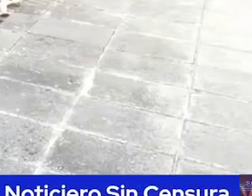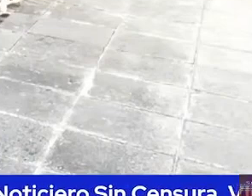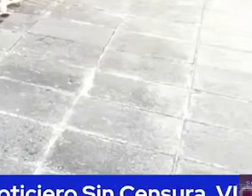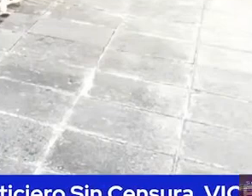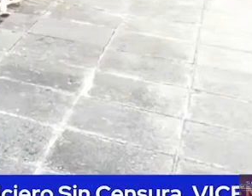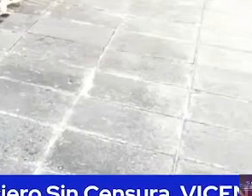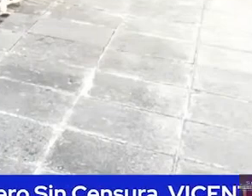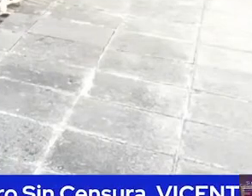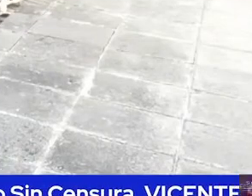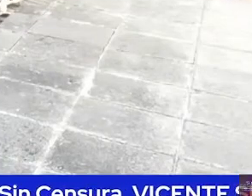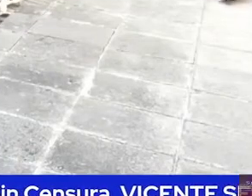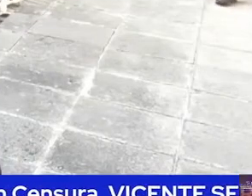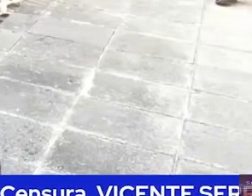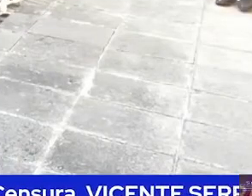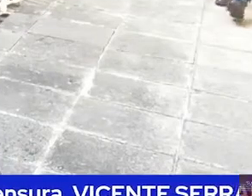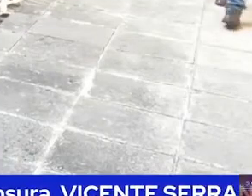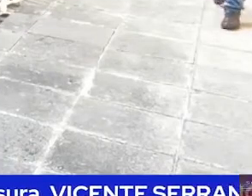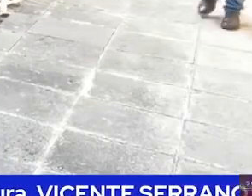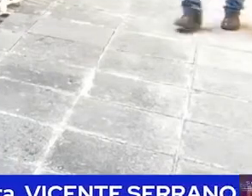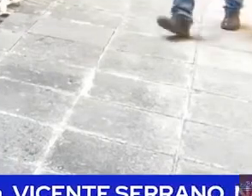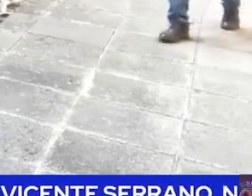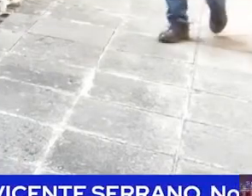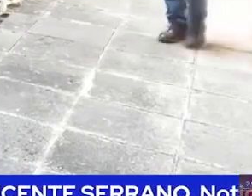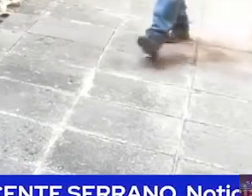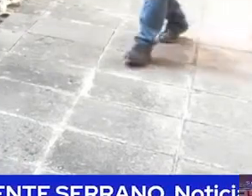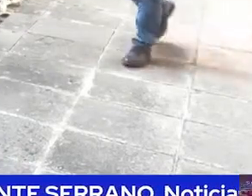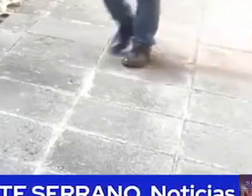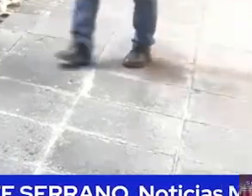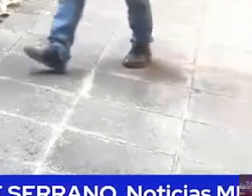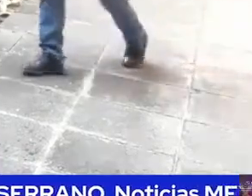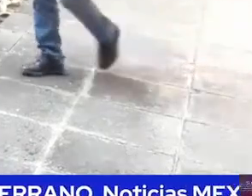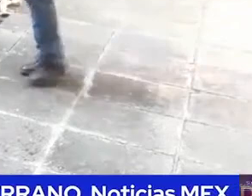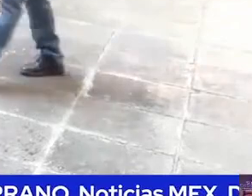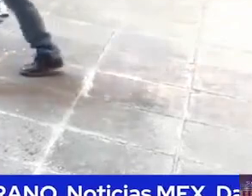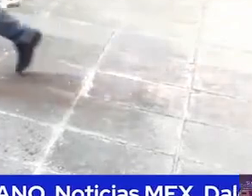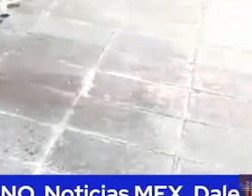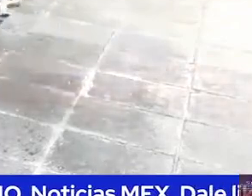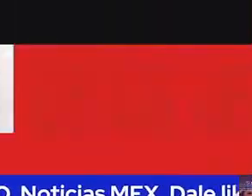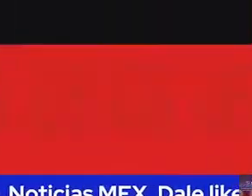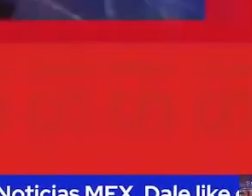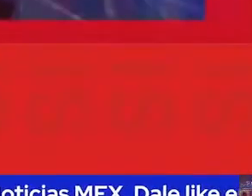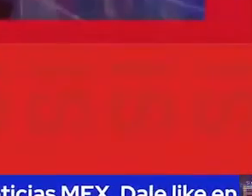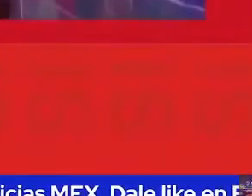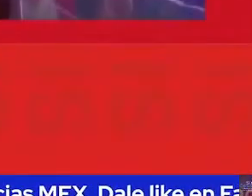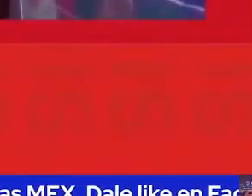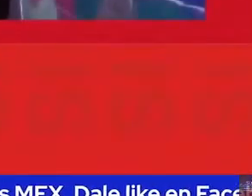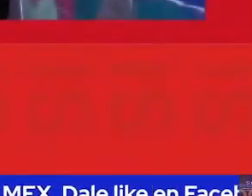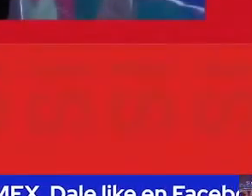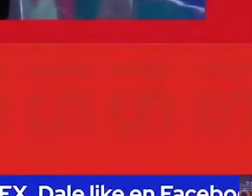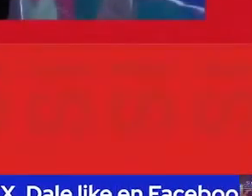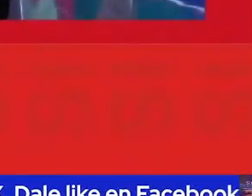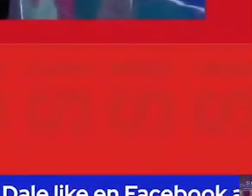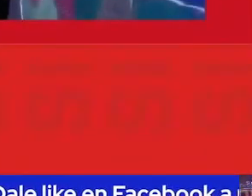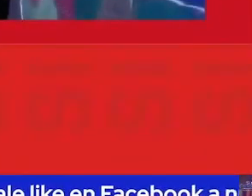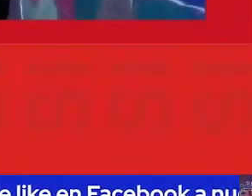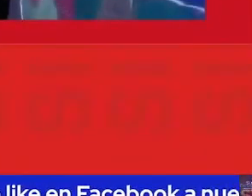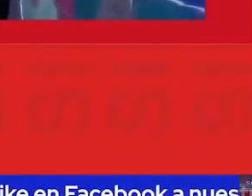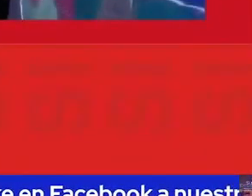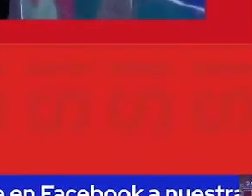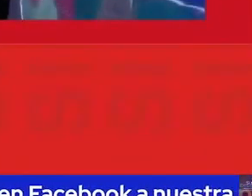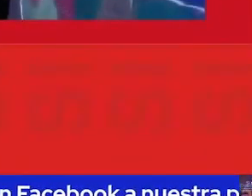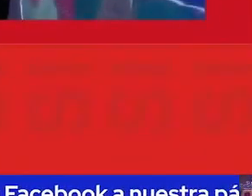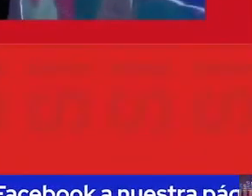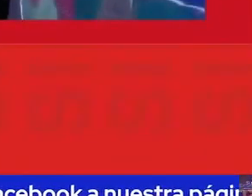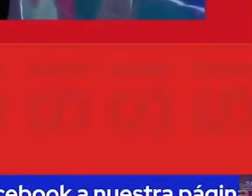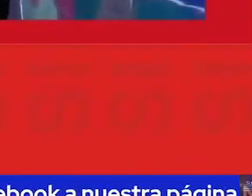decomisó arsenal, auto blindado y hasta equipo con las siglas del Cártel Jalisco Nueva Generación, aunque hay que